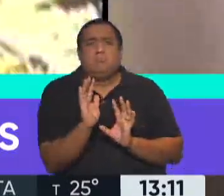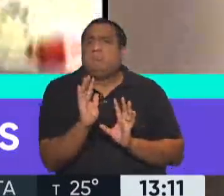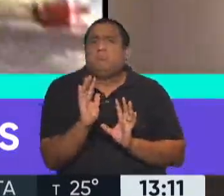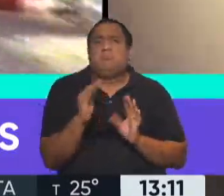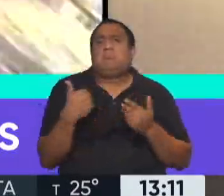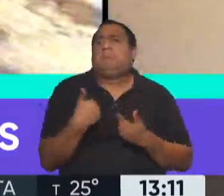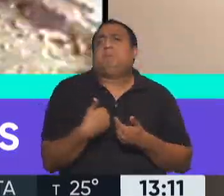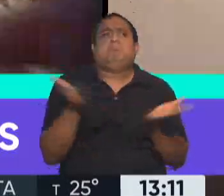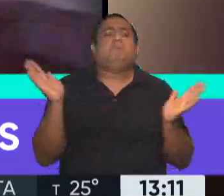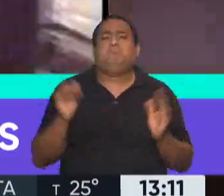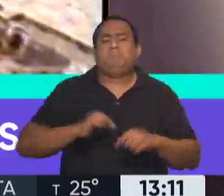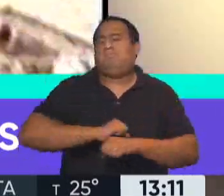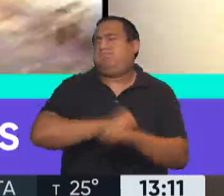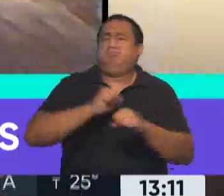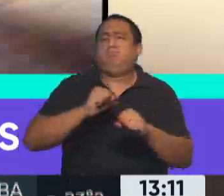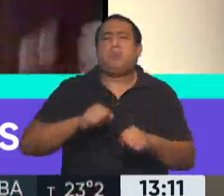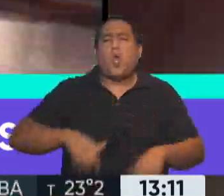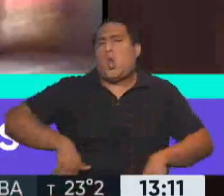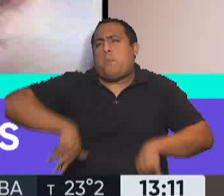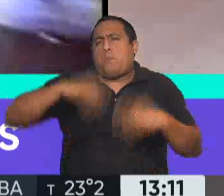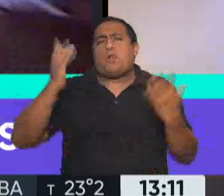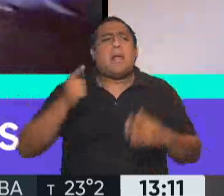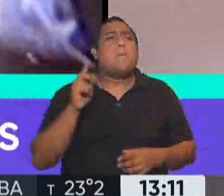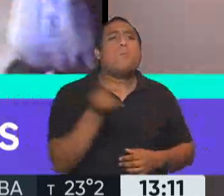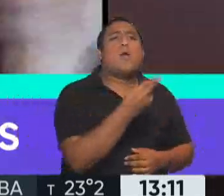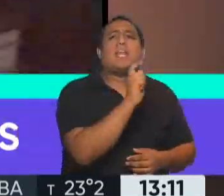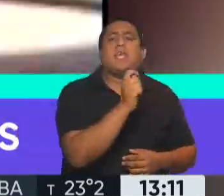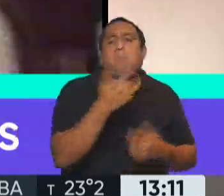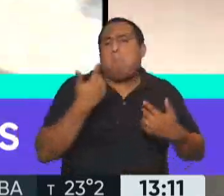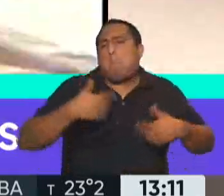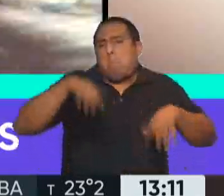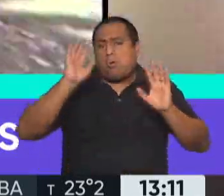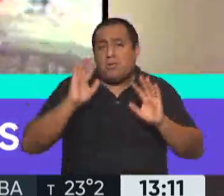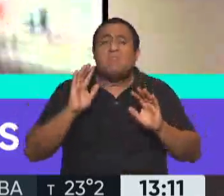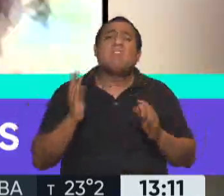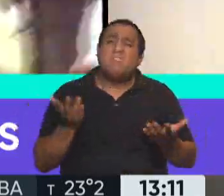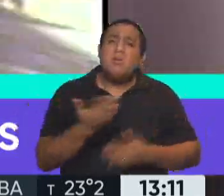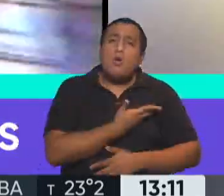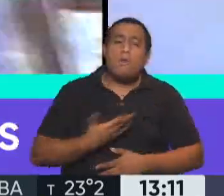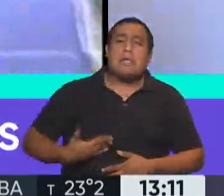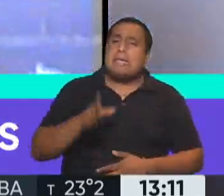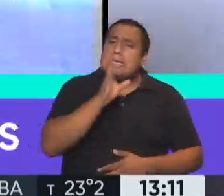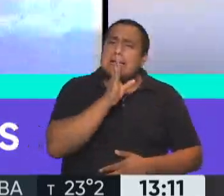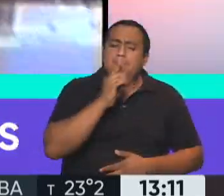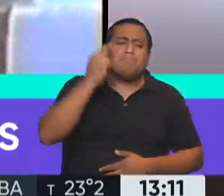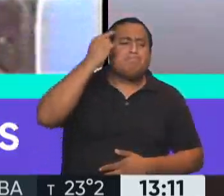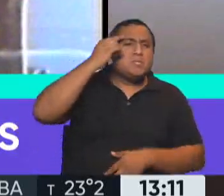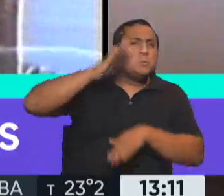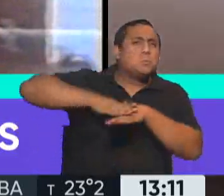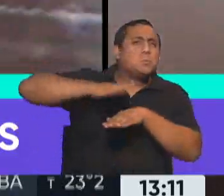Se ataca y no le importa quién se mata. Para el gobierno israelí, los responsables